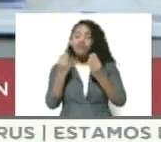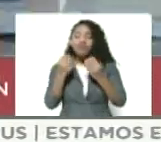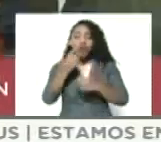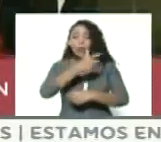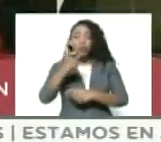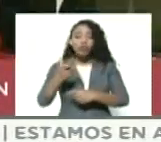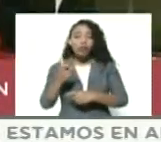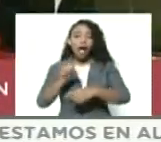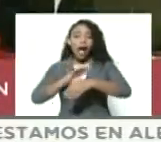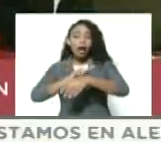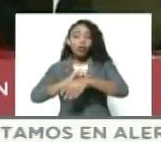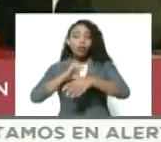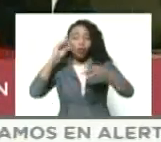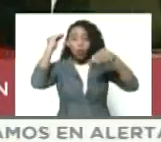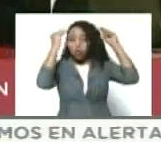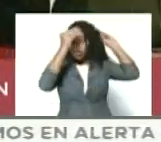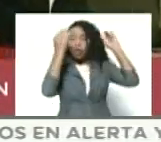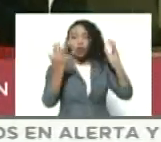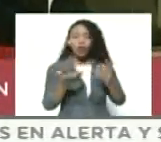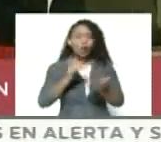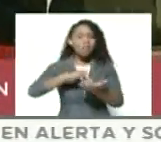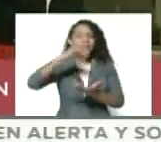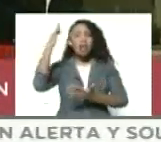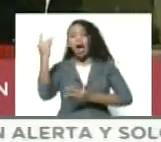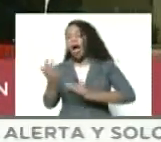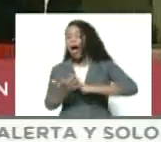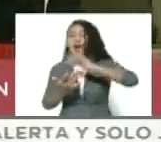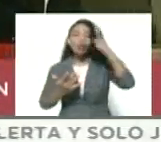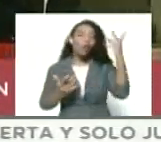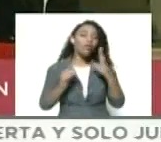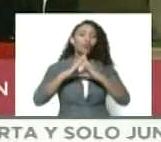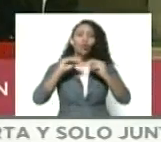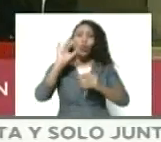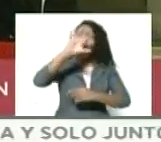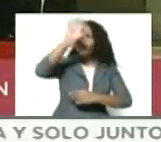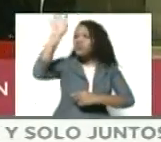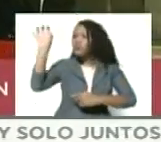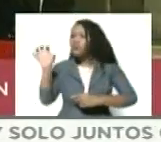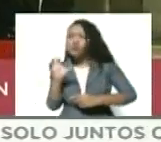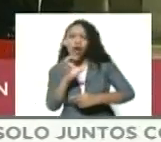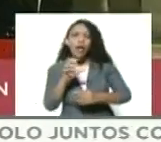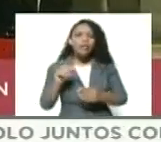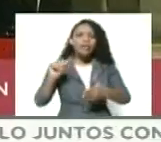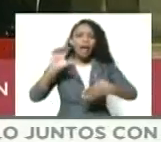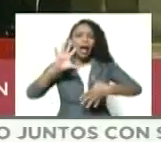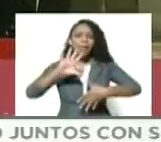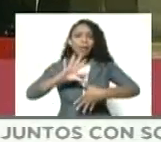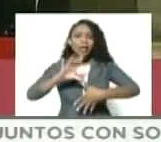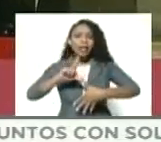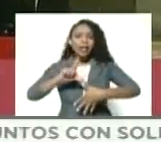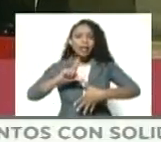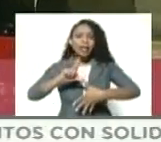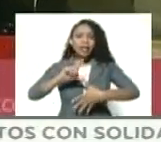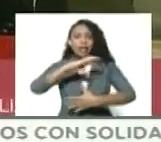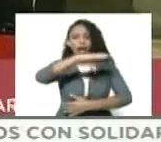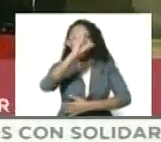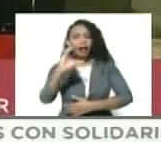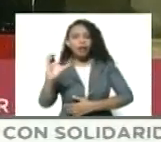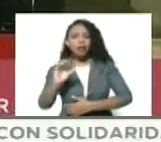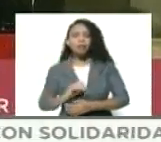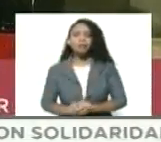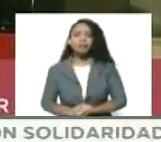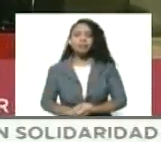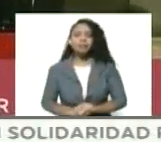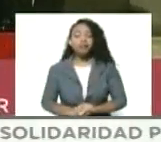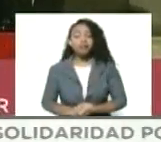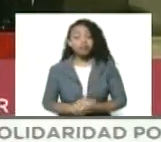a José Gregorio y milagros en todos los países de América Latina y el Caribe.